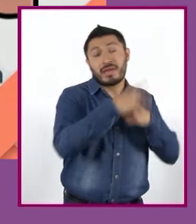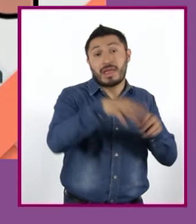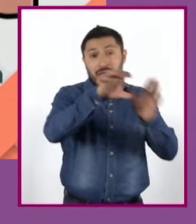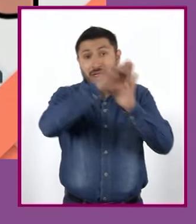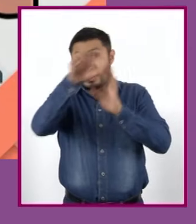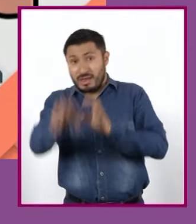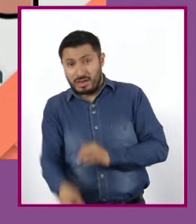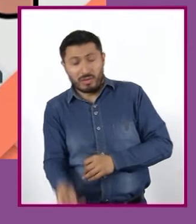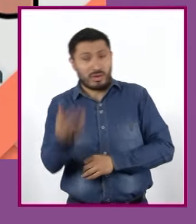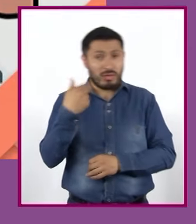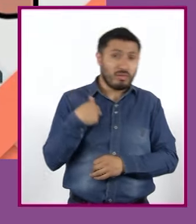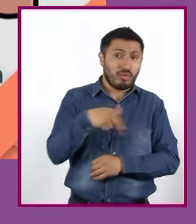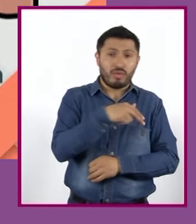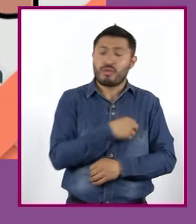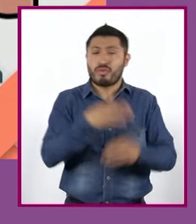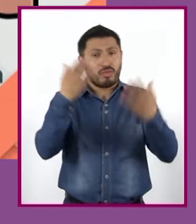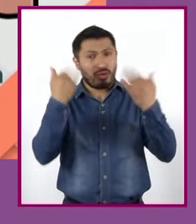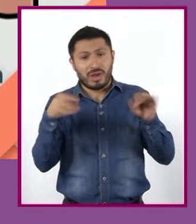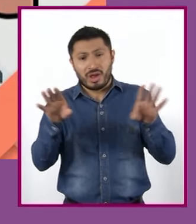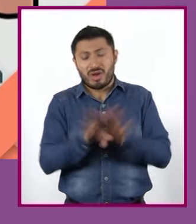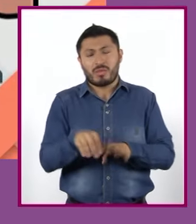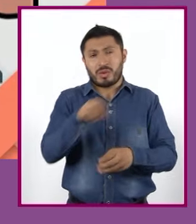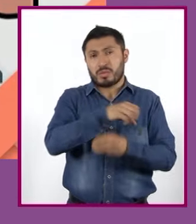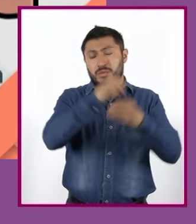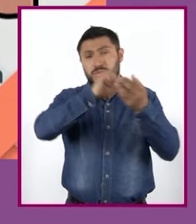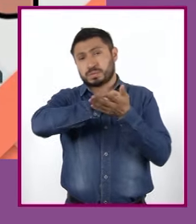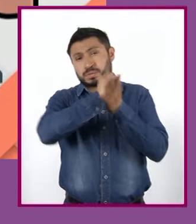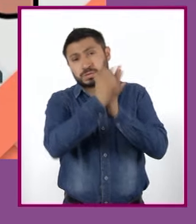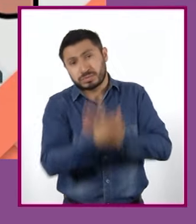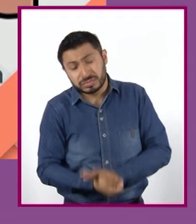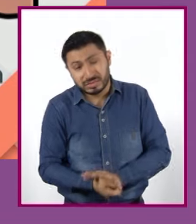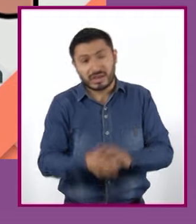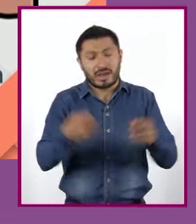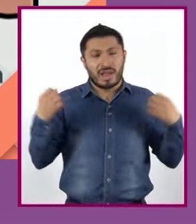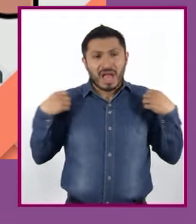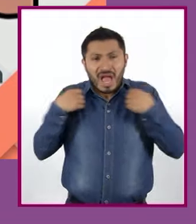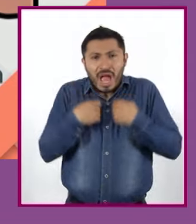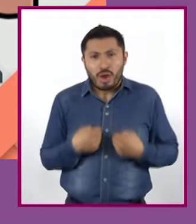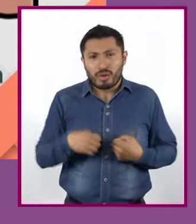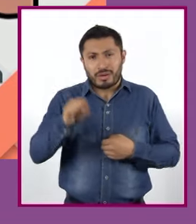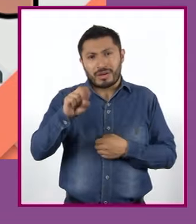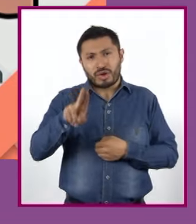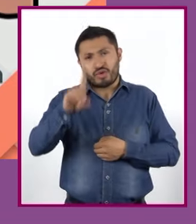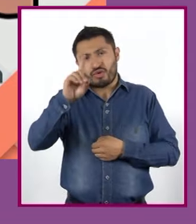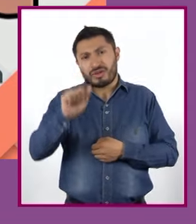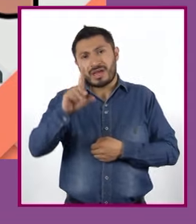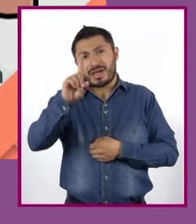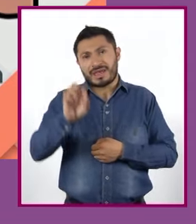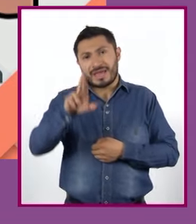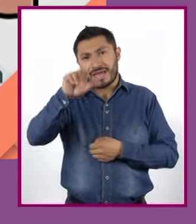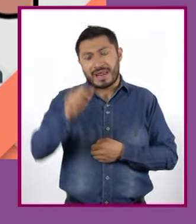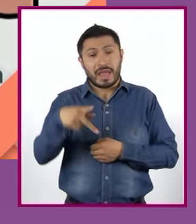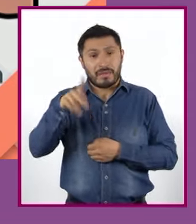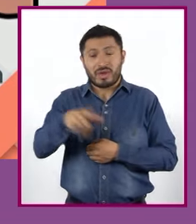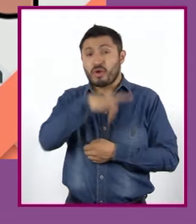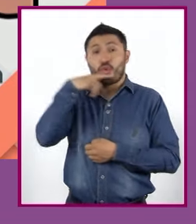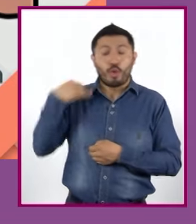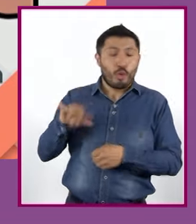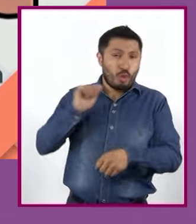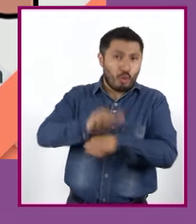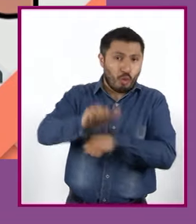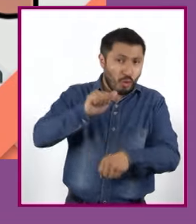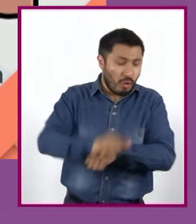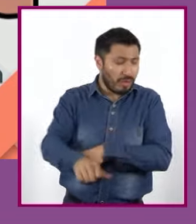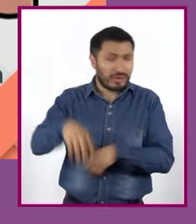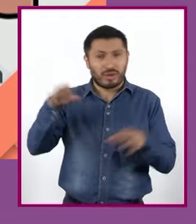ejemplo, nosotros no tenemos grandes variaciones para nombrar a las sudaderas. En cambio, en Chile y Argentina a